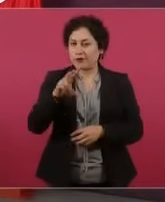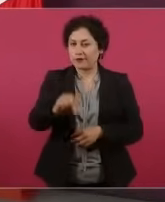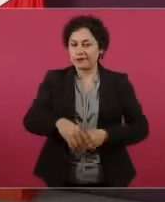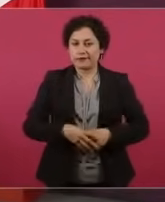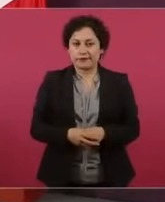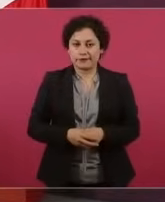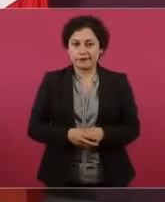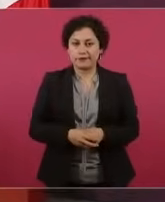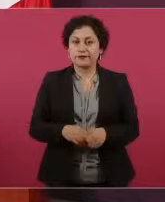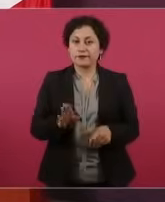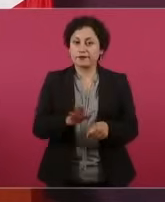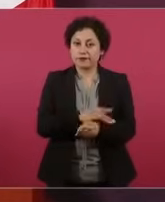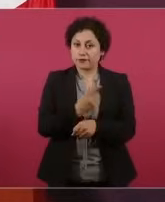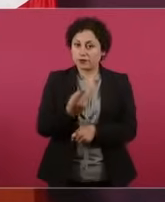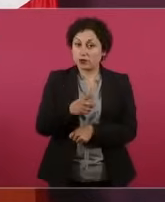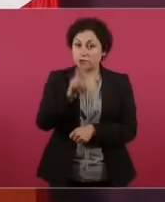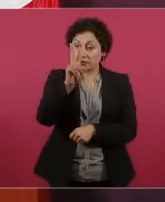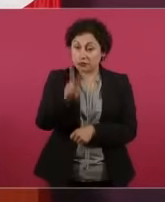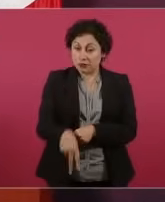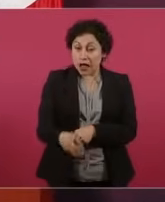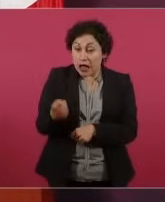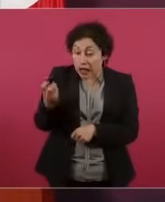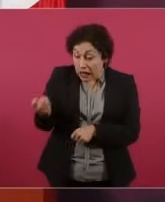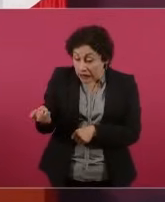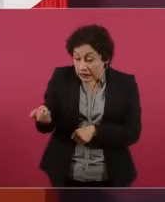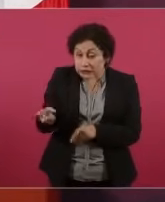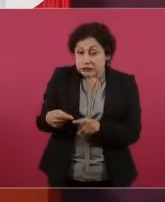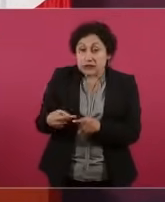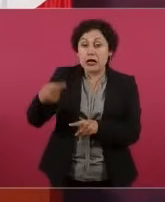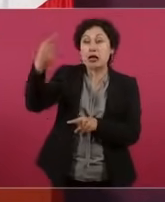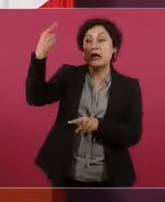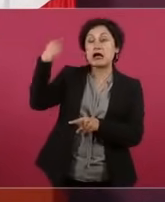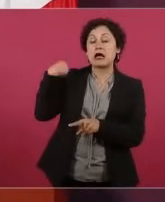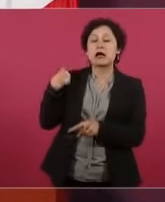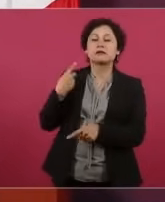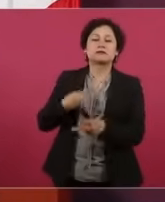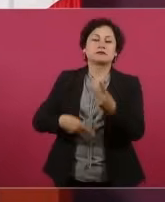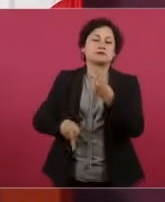porque eso fue lo que más perjudicó a México,